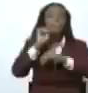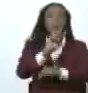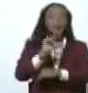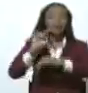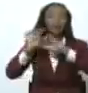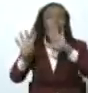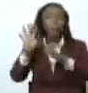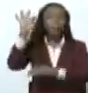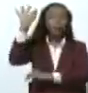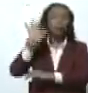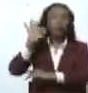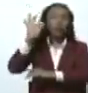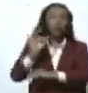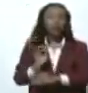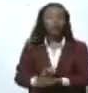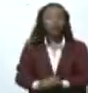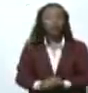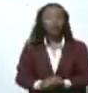43.29%.